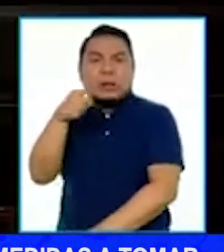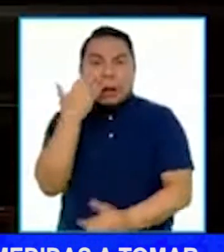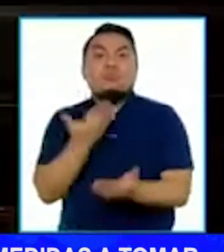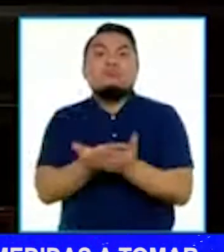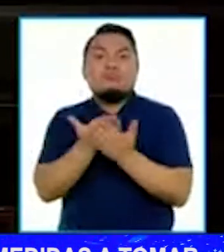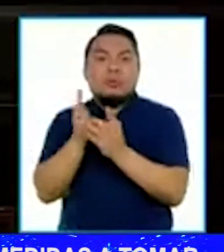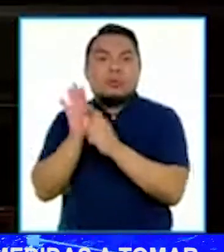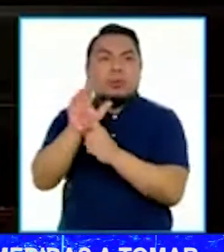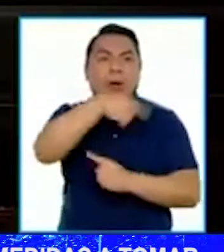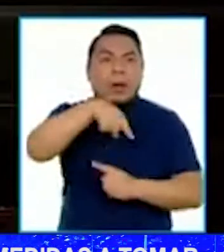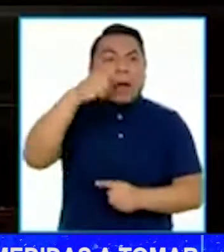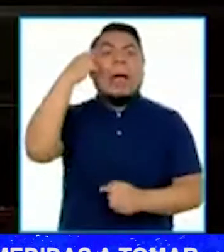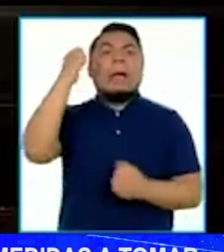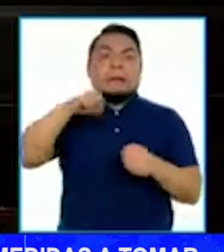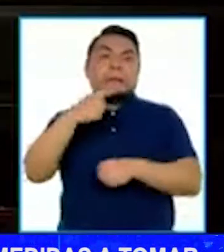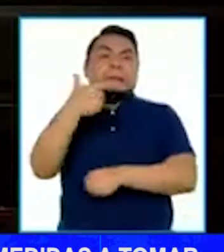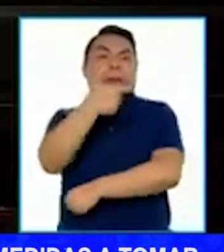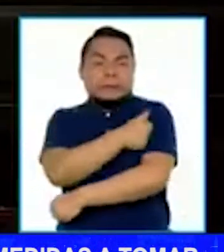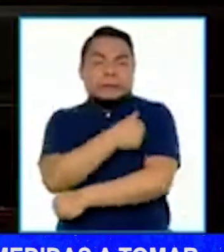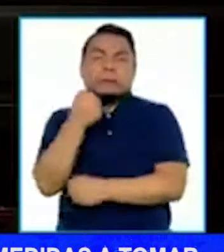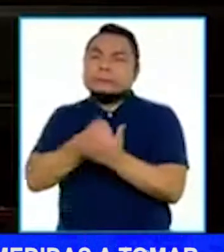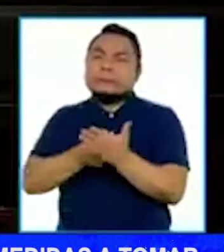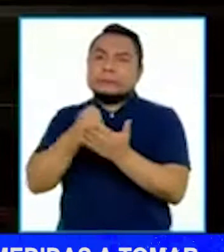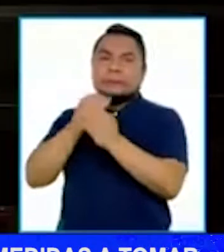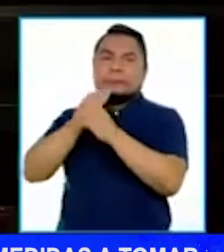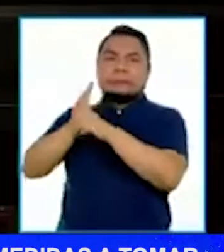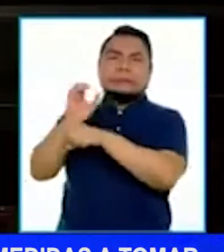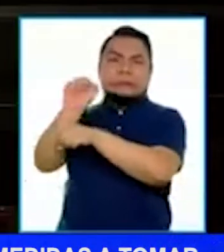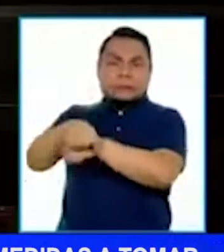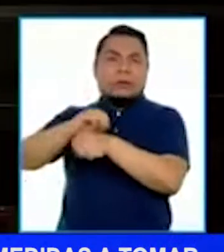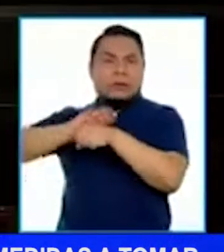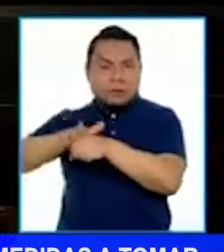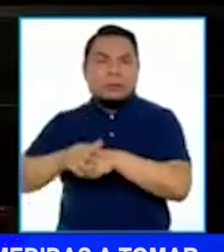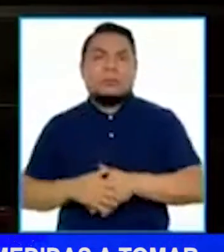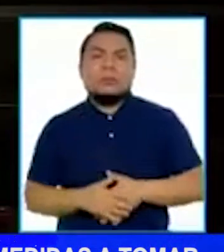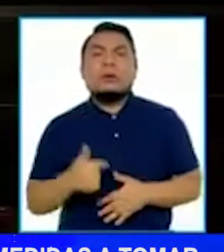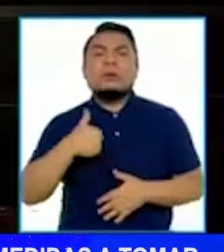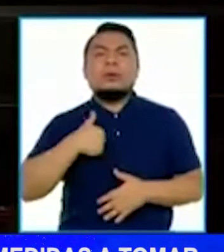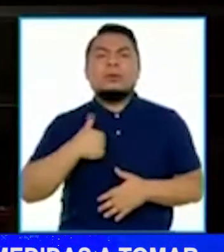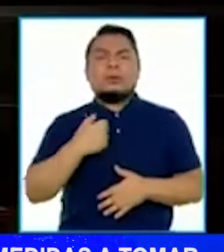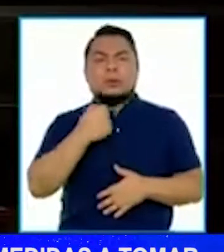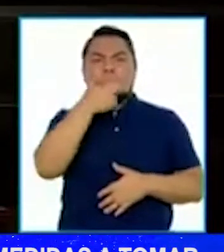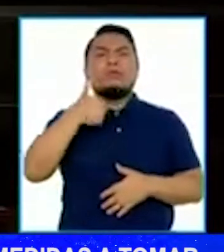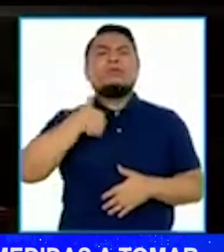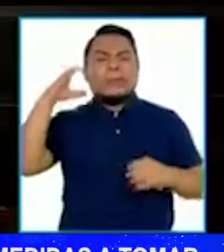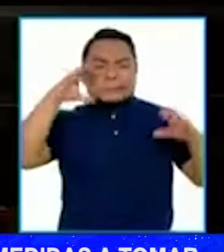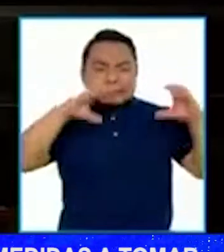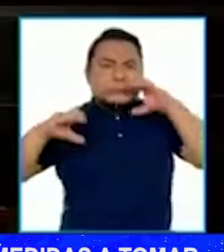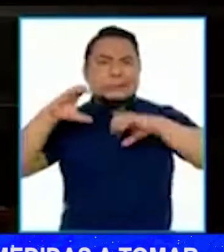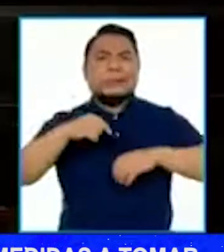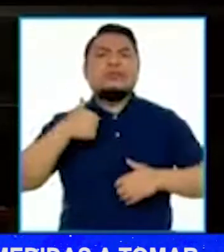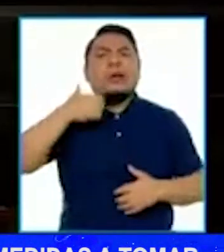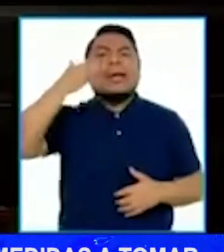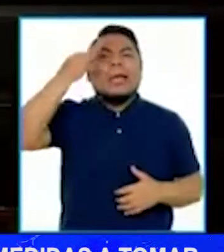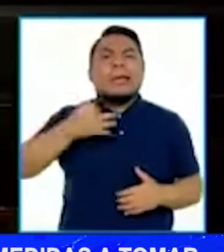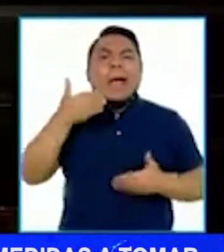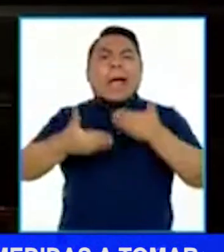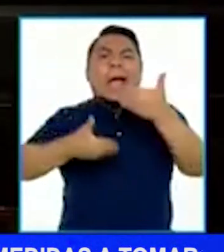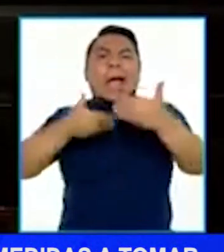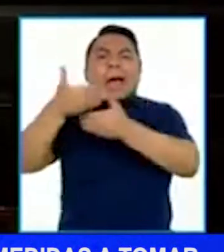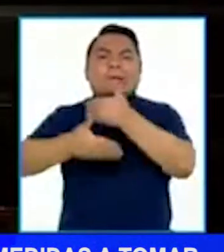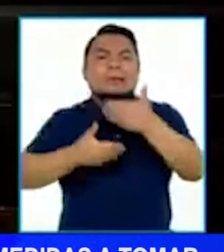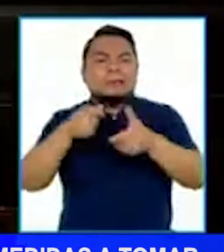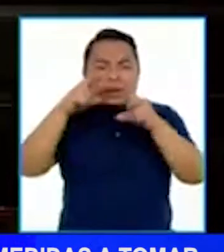única alternativa que tenemos para ganarle al COVID. Soy un hombre de ciencia. Creo en